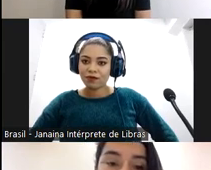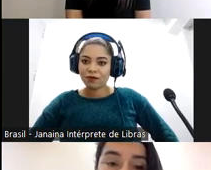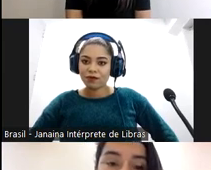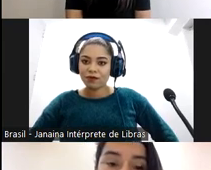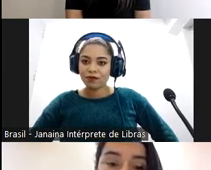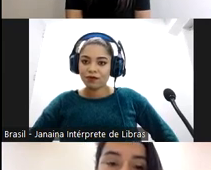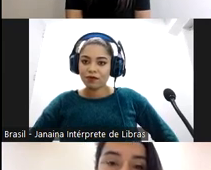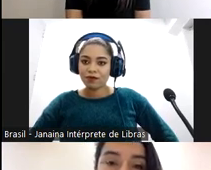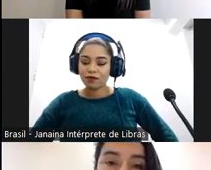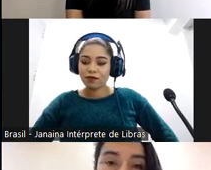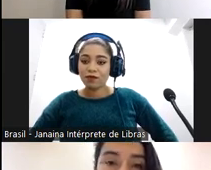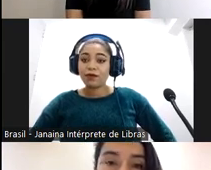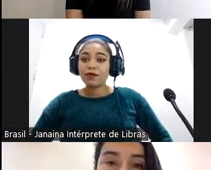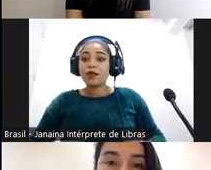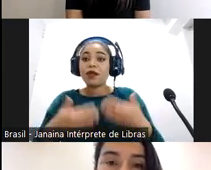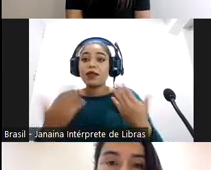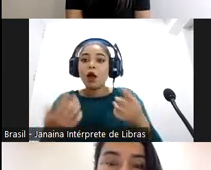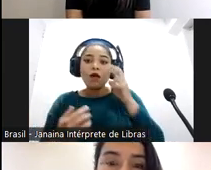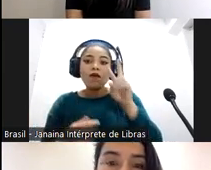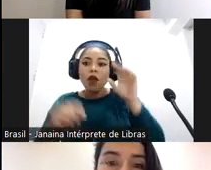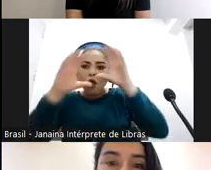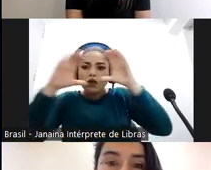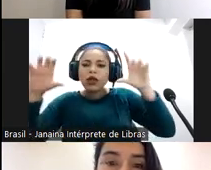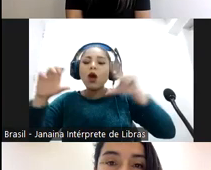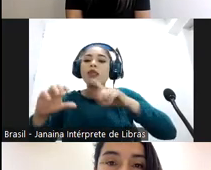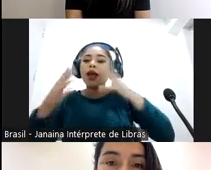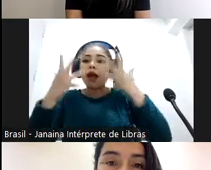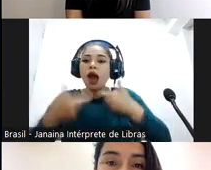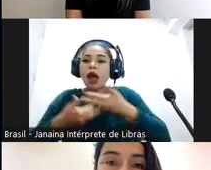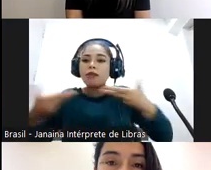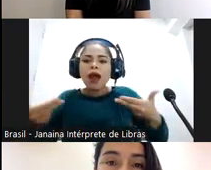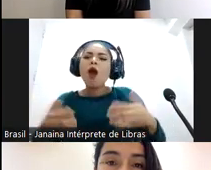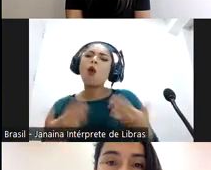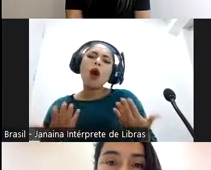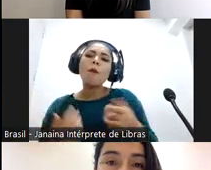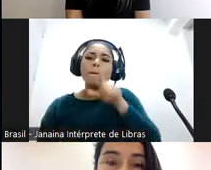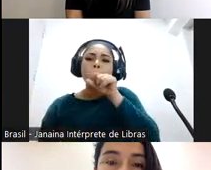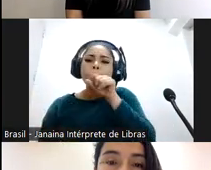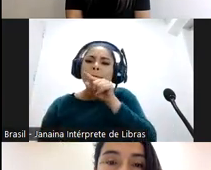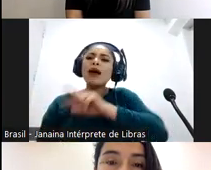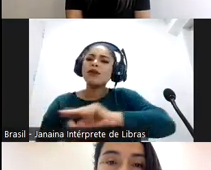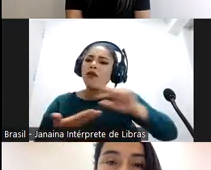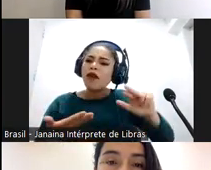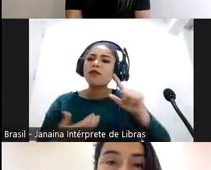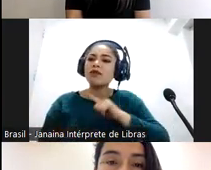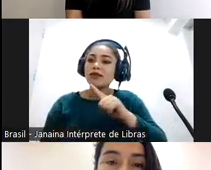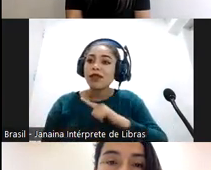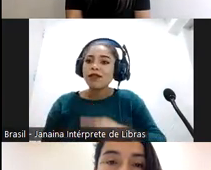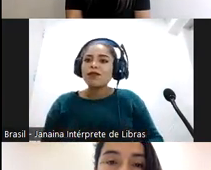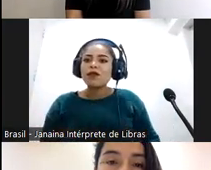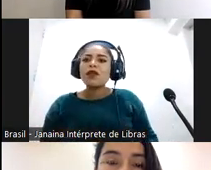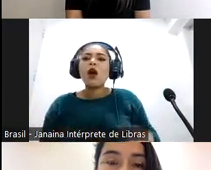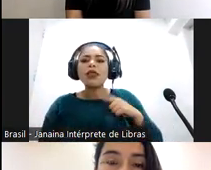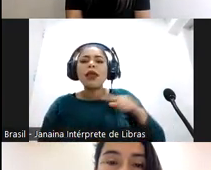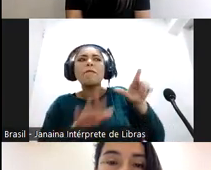Entonces, allá arriba en el cielo, lejos, hay animales. ¿Cuáles? Pájaros, sí, pájaros, lejos, muy lejos, volando. ¿Y